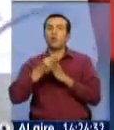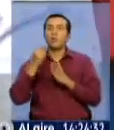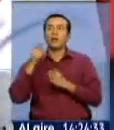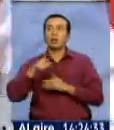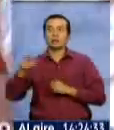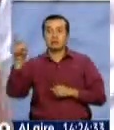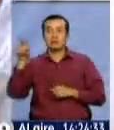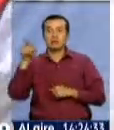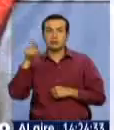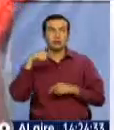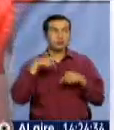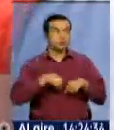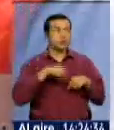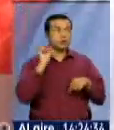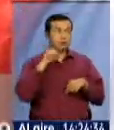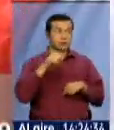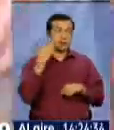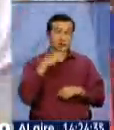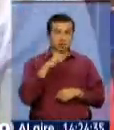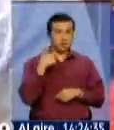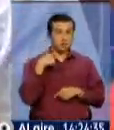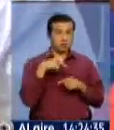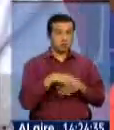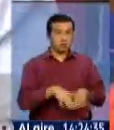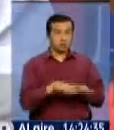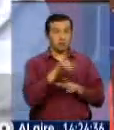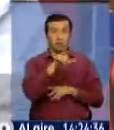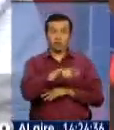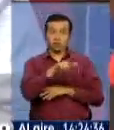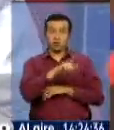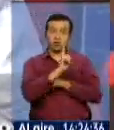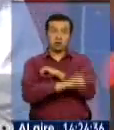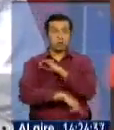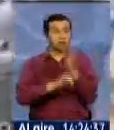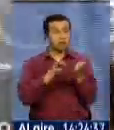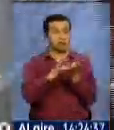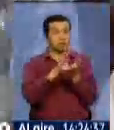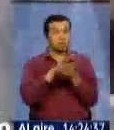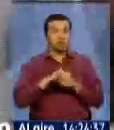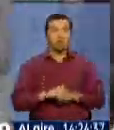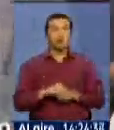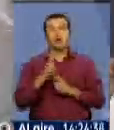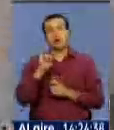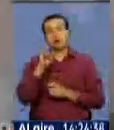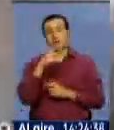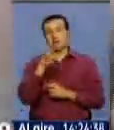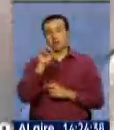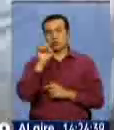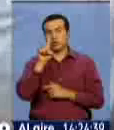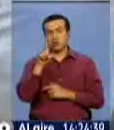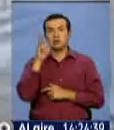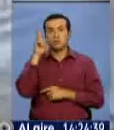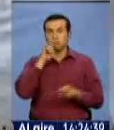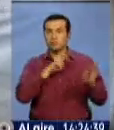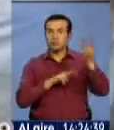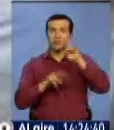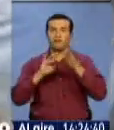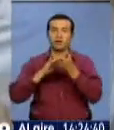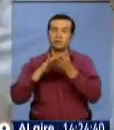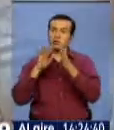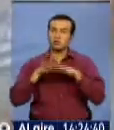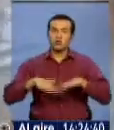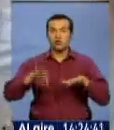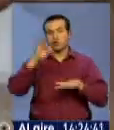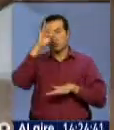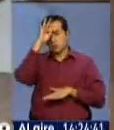a pesar de que aquí sí lo tenemos, esa persona podría llegar a ser destituida. Richard Espinosa, además, recorrió las farmacias y bodegas del